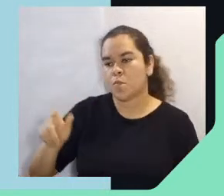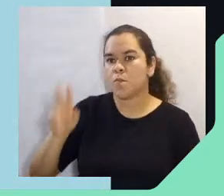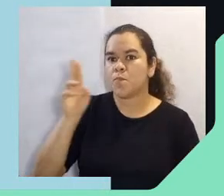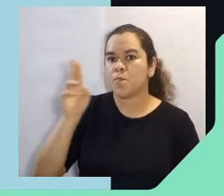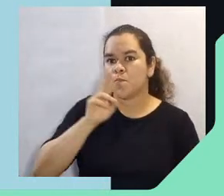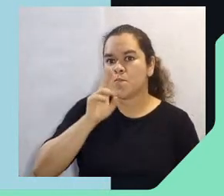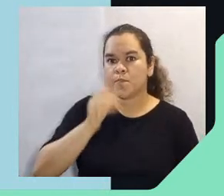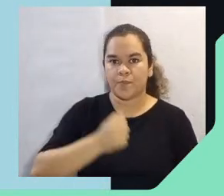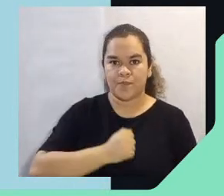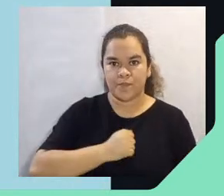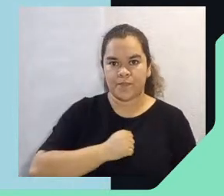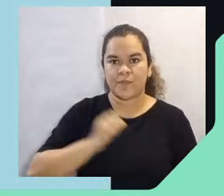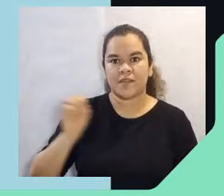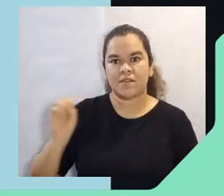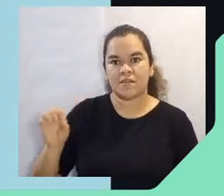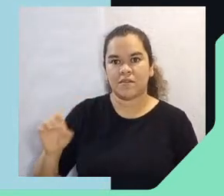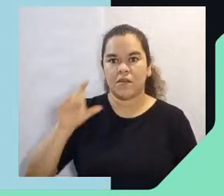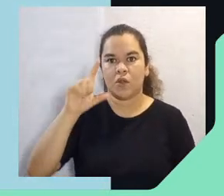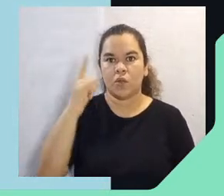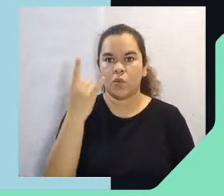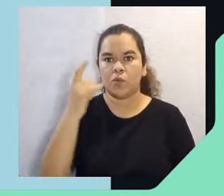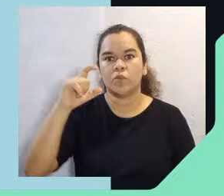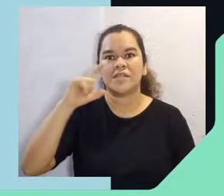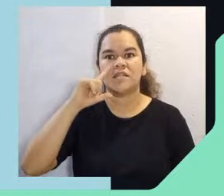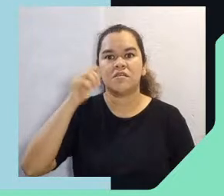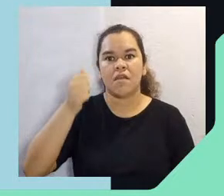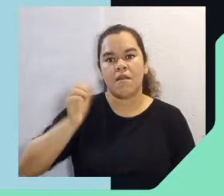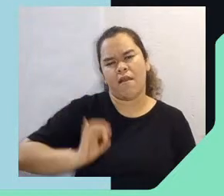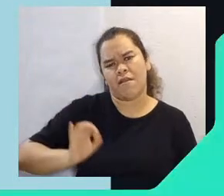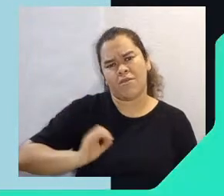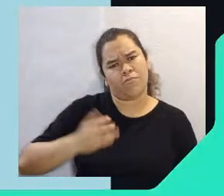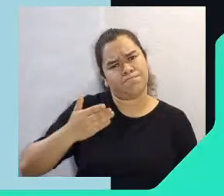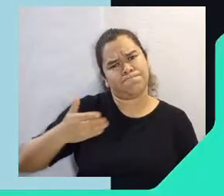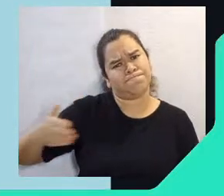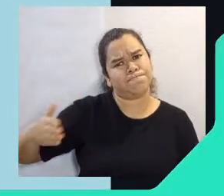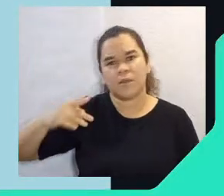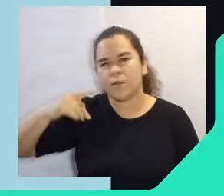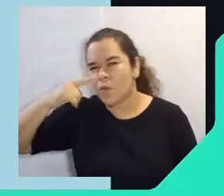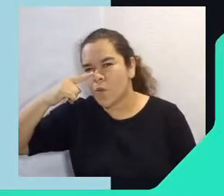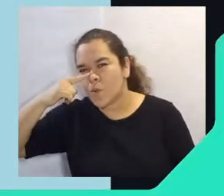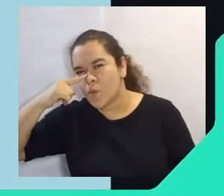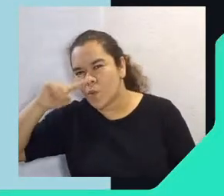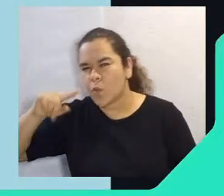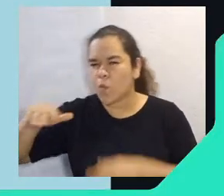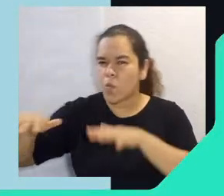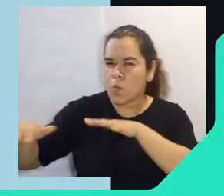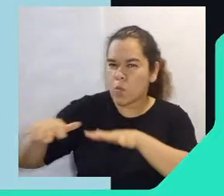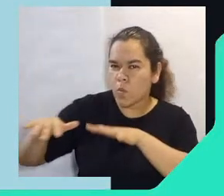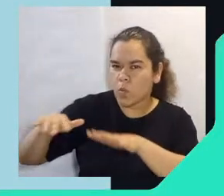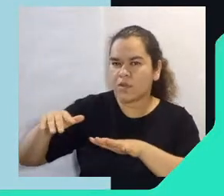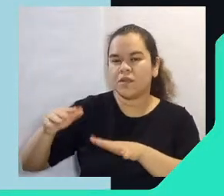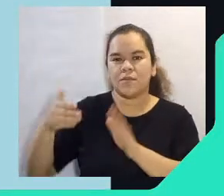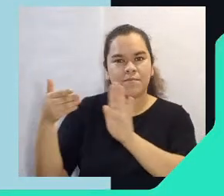alumna avanzada de la carrera, ya cursando sus últimas